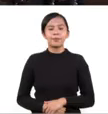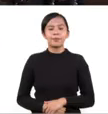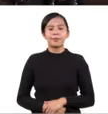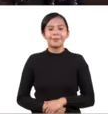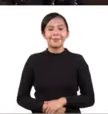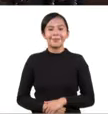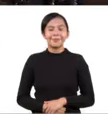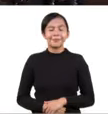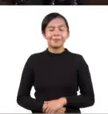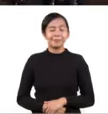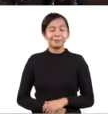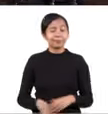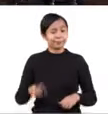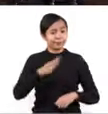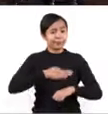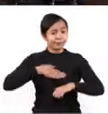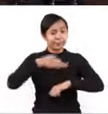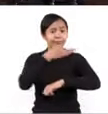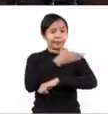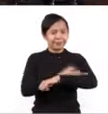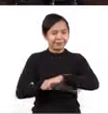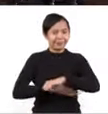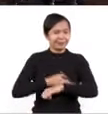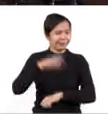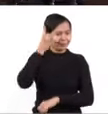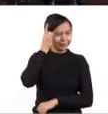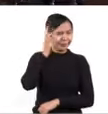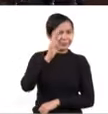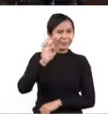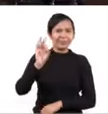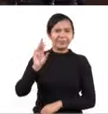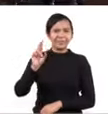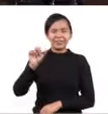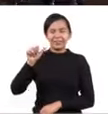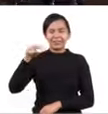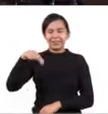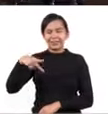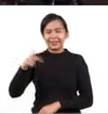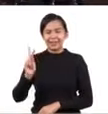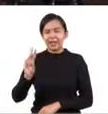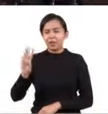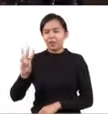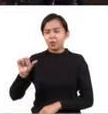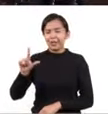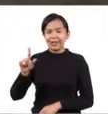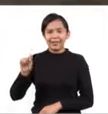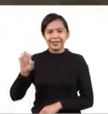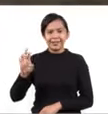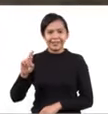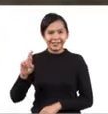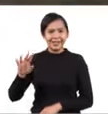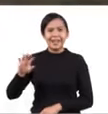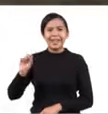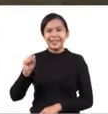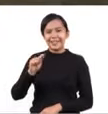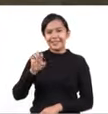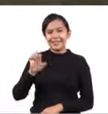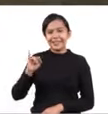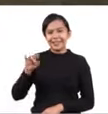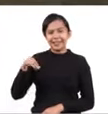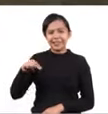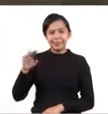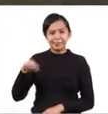Muy buenas tardes al doctor Frank-Walter Steinmeier, presidente de la República